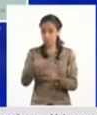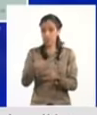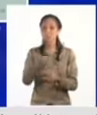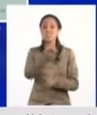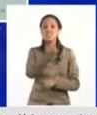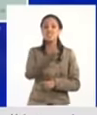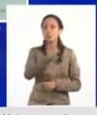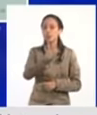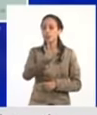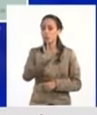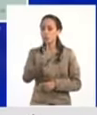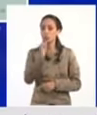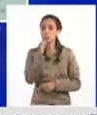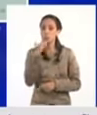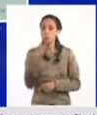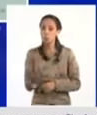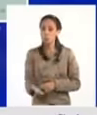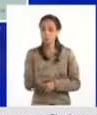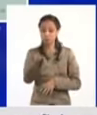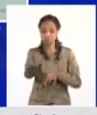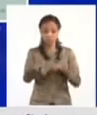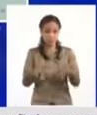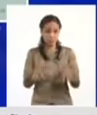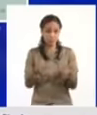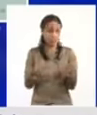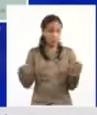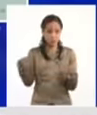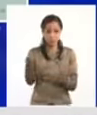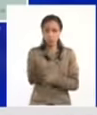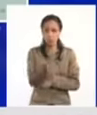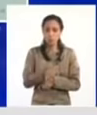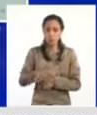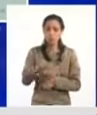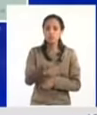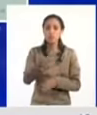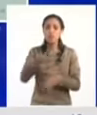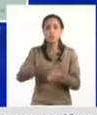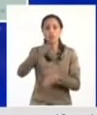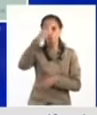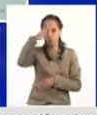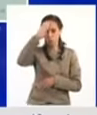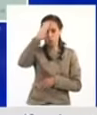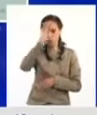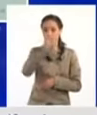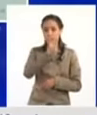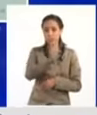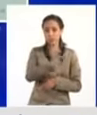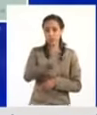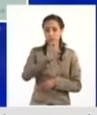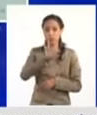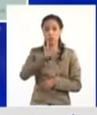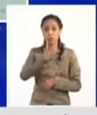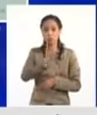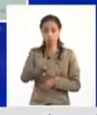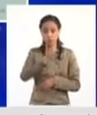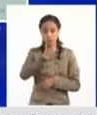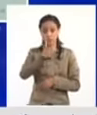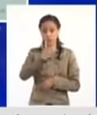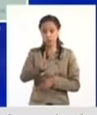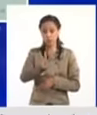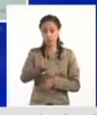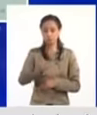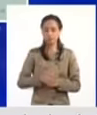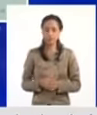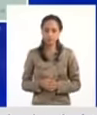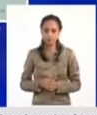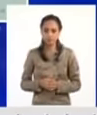134 más. La transmisión mayor en el municipio de Santiago, 323 ayer, Songolamaya y